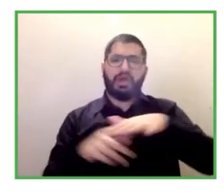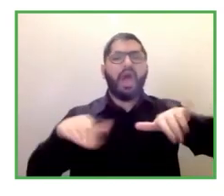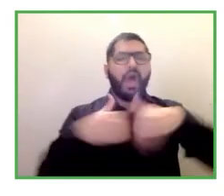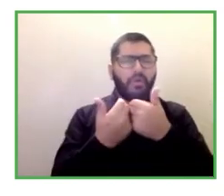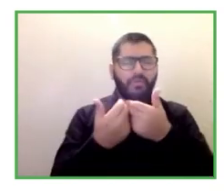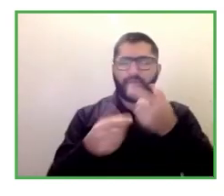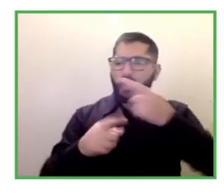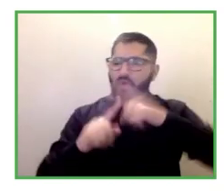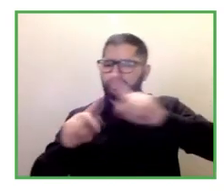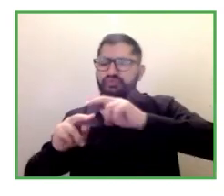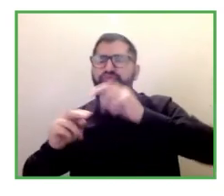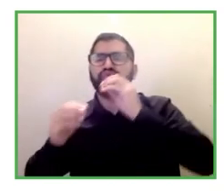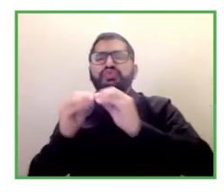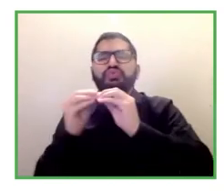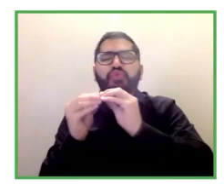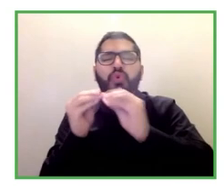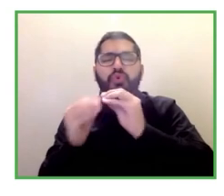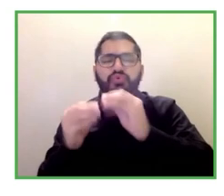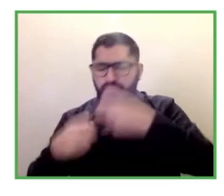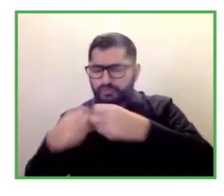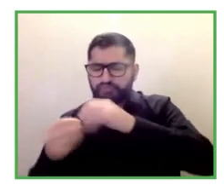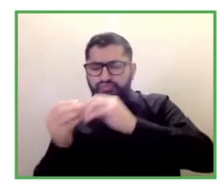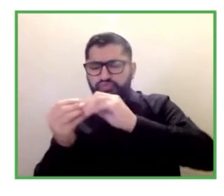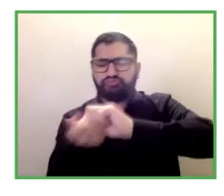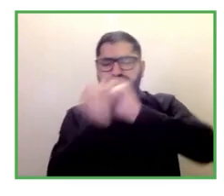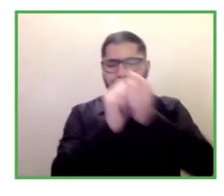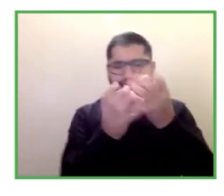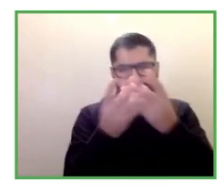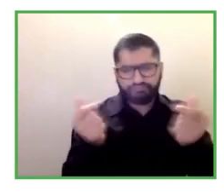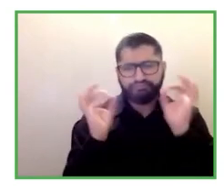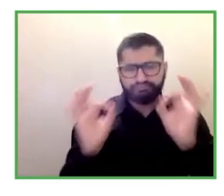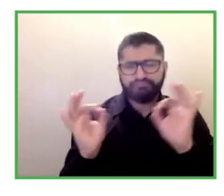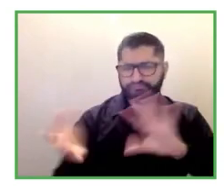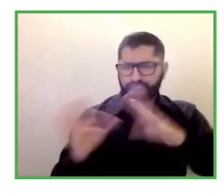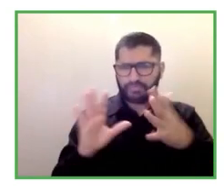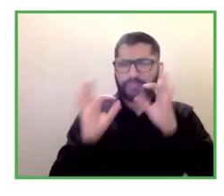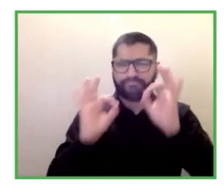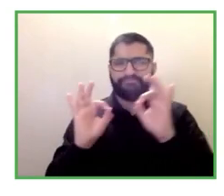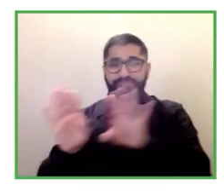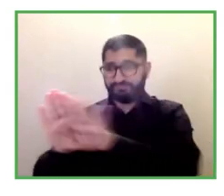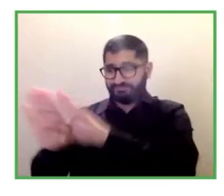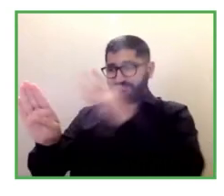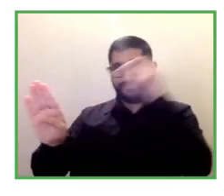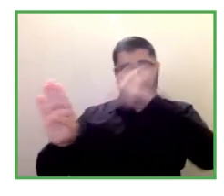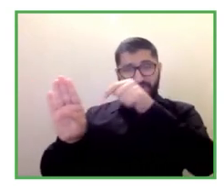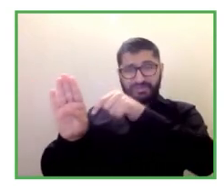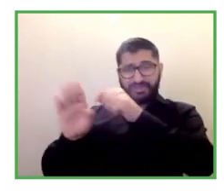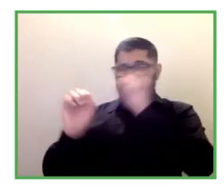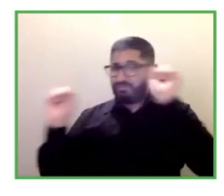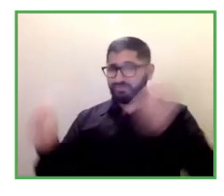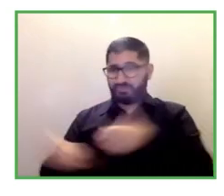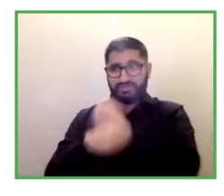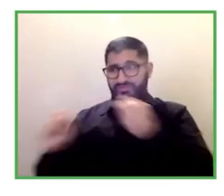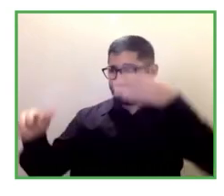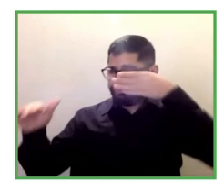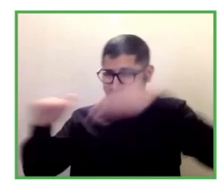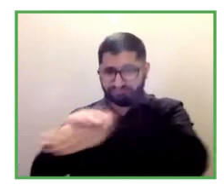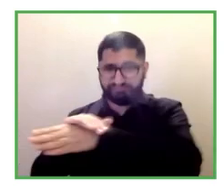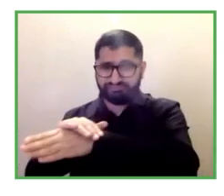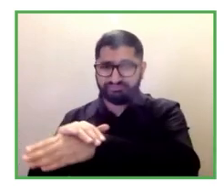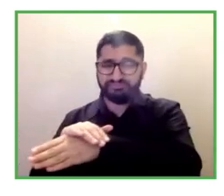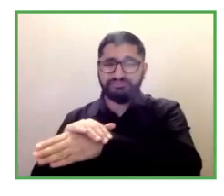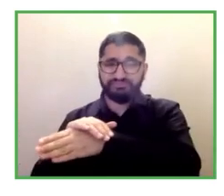puedes entrar por la puerta, entra por la ventana. Eso es. Claro, eso hay que hacer. Muy bien, perfecto,